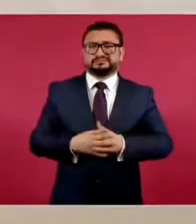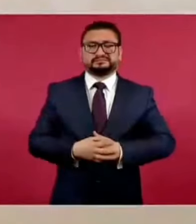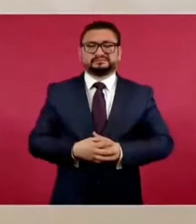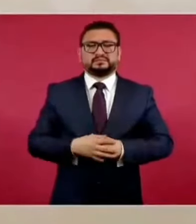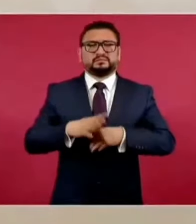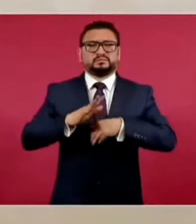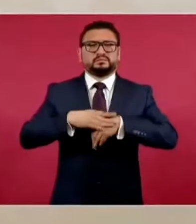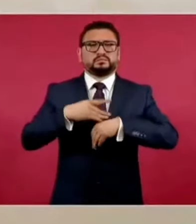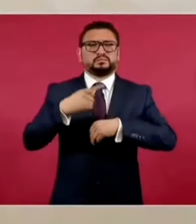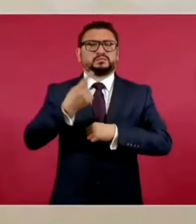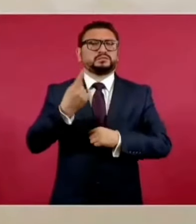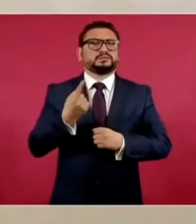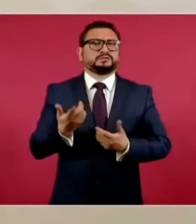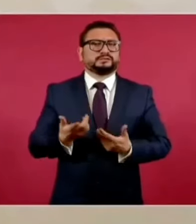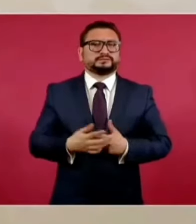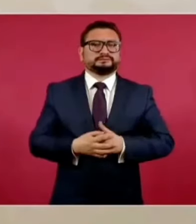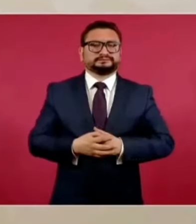porque